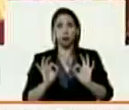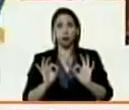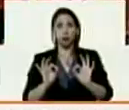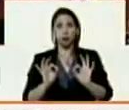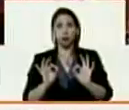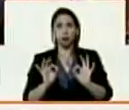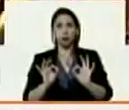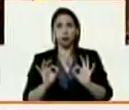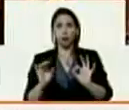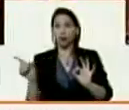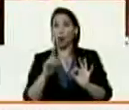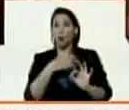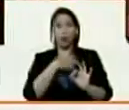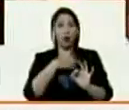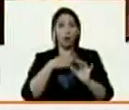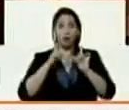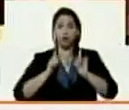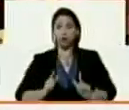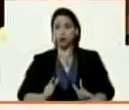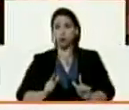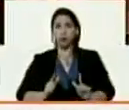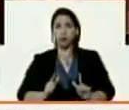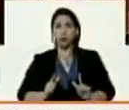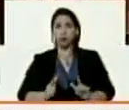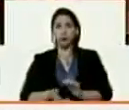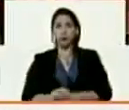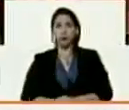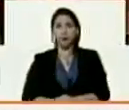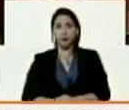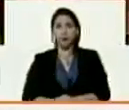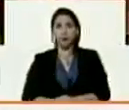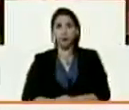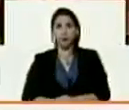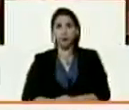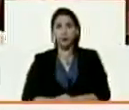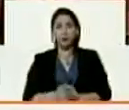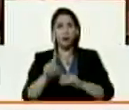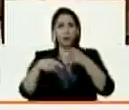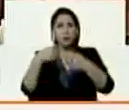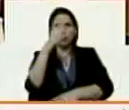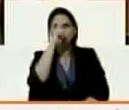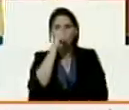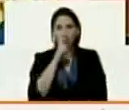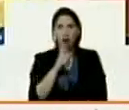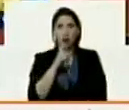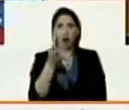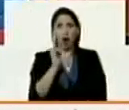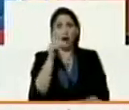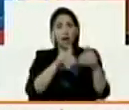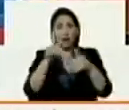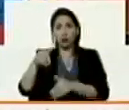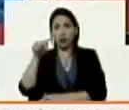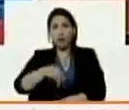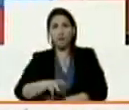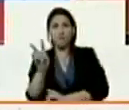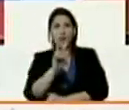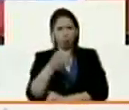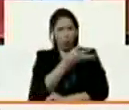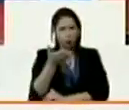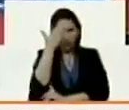debemos descuidarnos. Por ejemplo, el año que viene hay elecciones en Venezuela, ¿ustedes